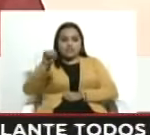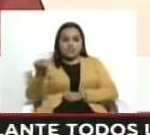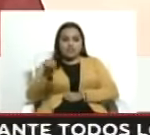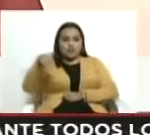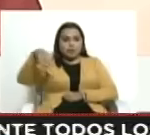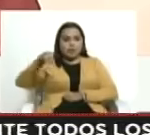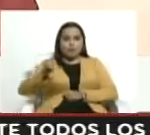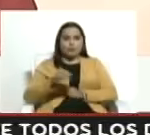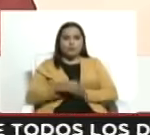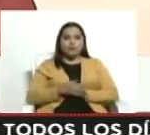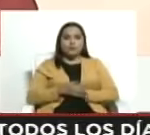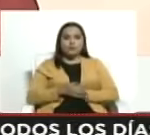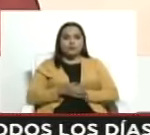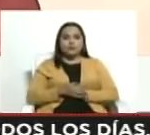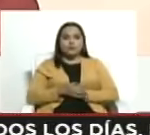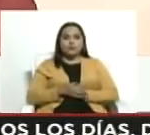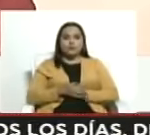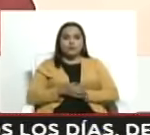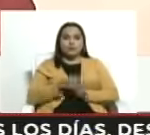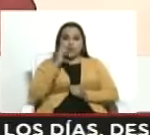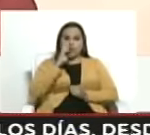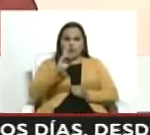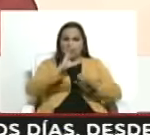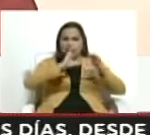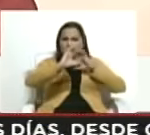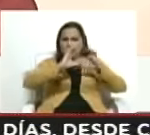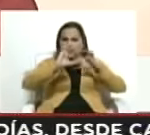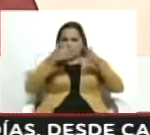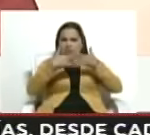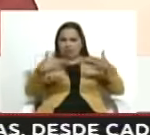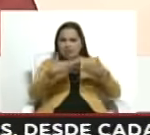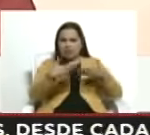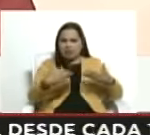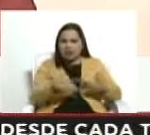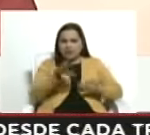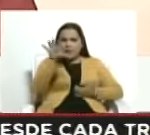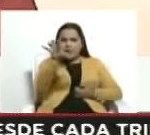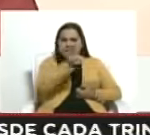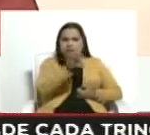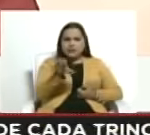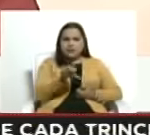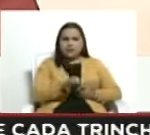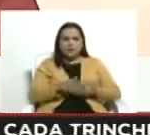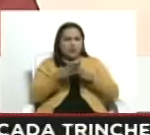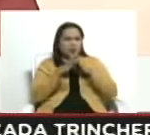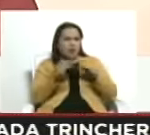Y ustedes ven unos comunicados todos de estos países, todos